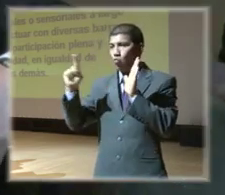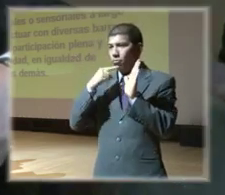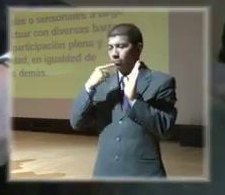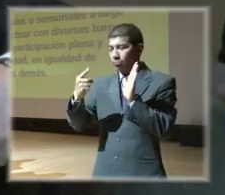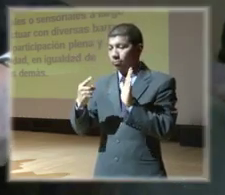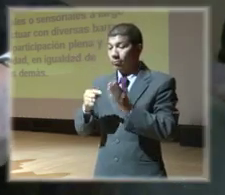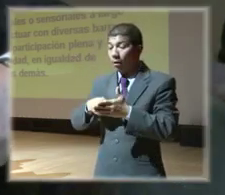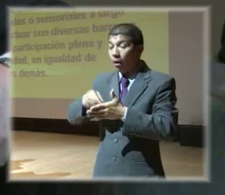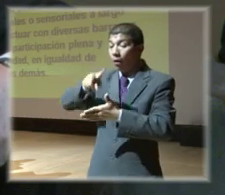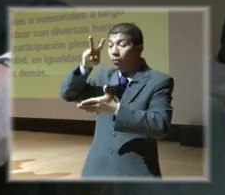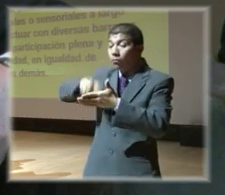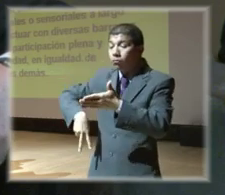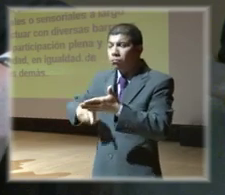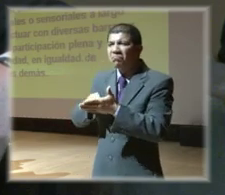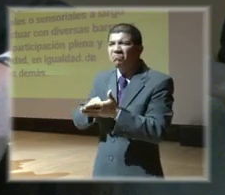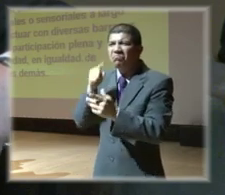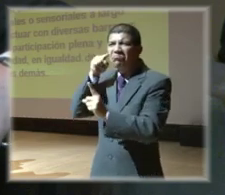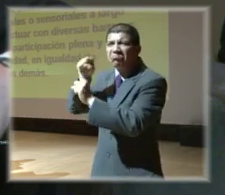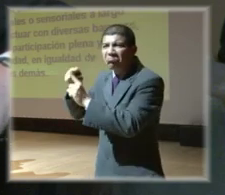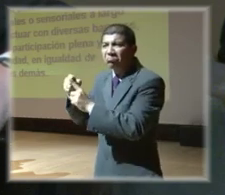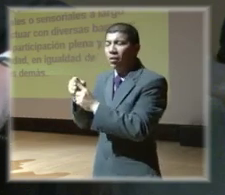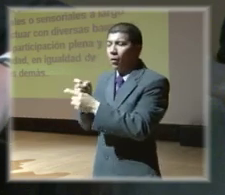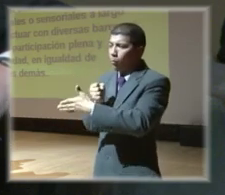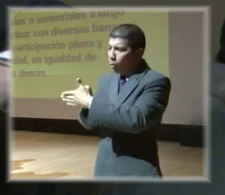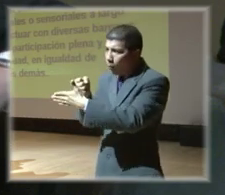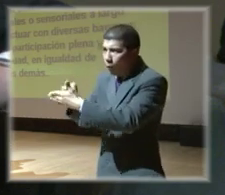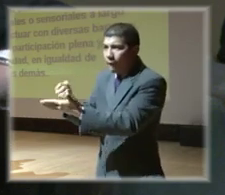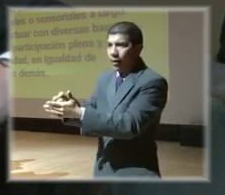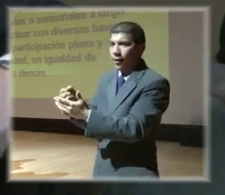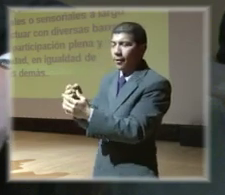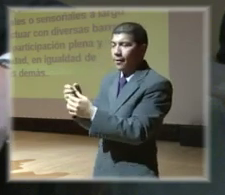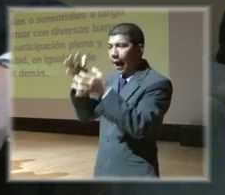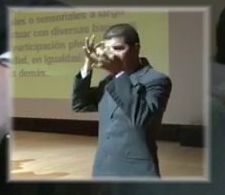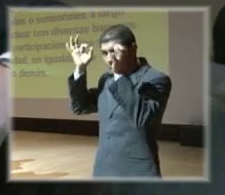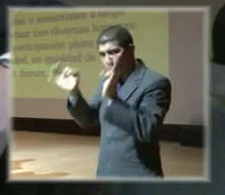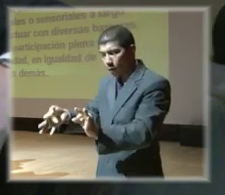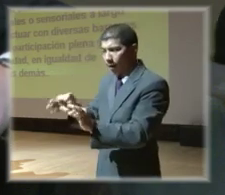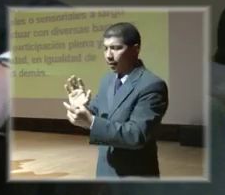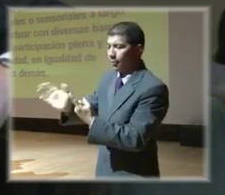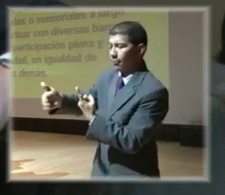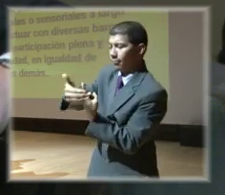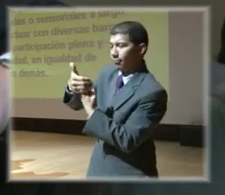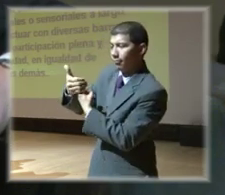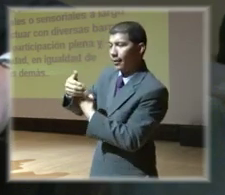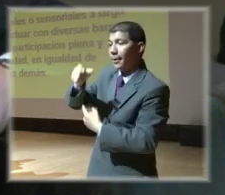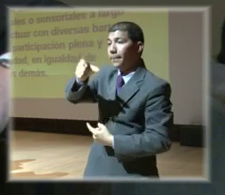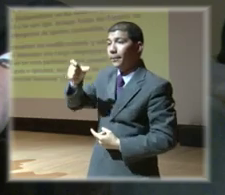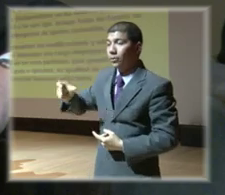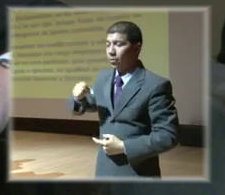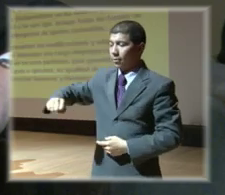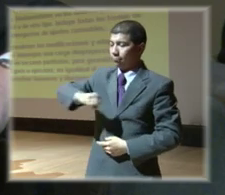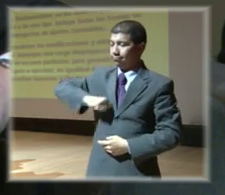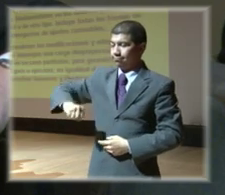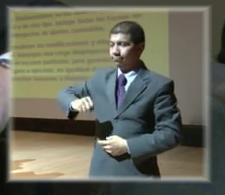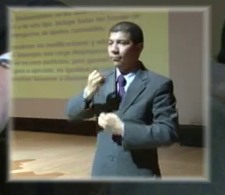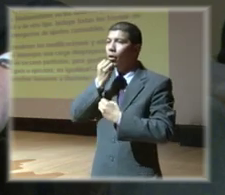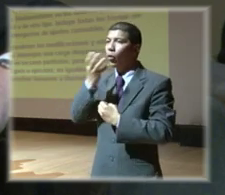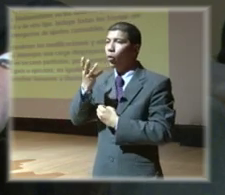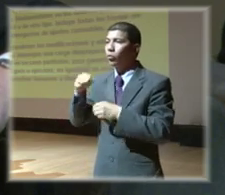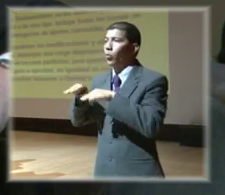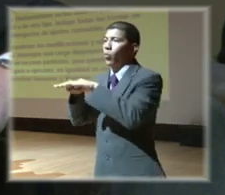de la Convención es promover, proteger y asegurar el goce pleno y en condiciones de igualdad de todos los derechos humanos y libertades fundamentales